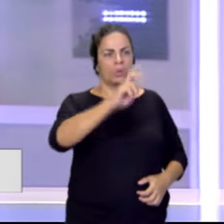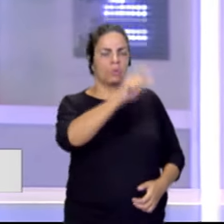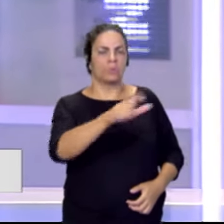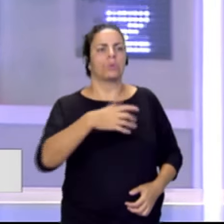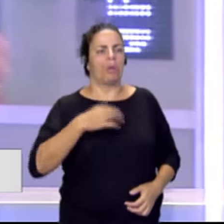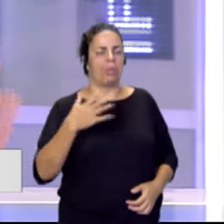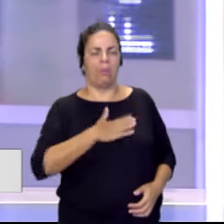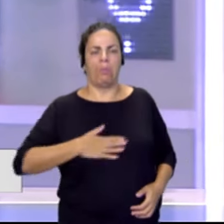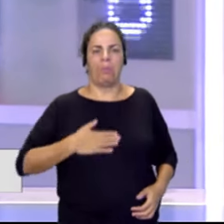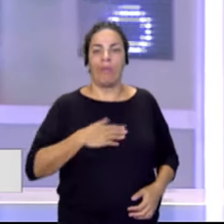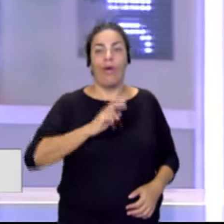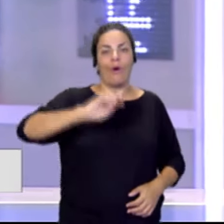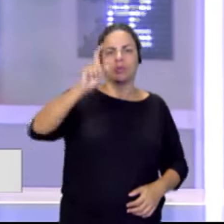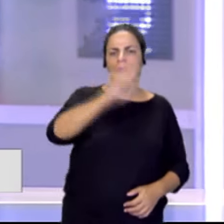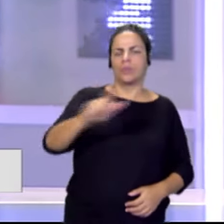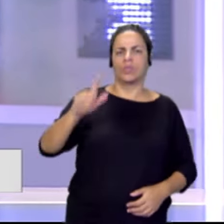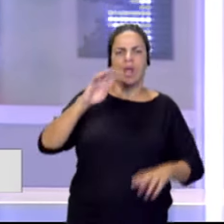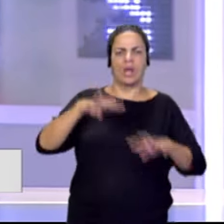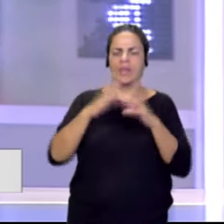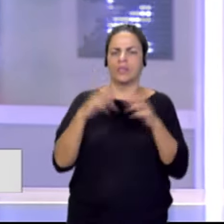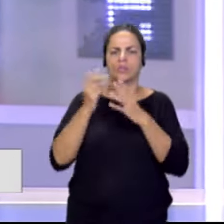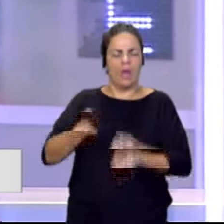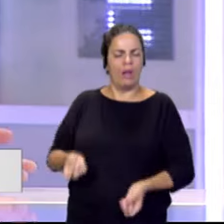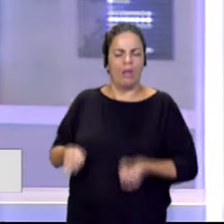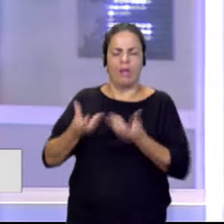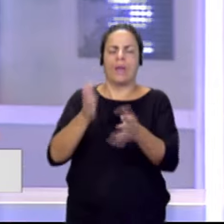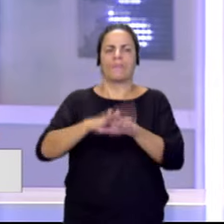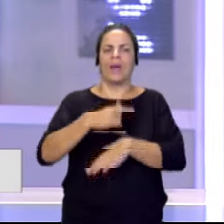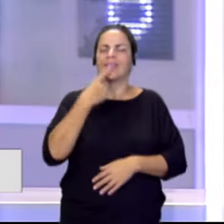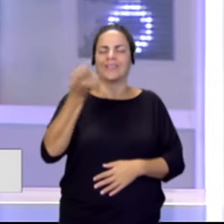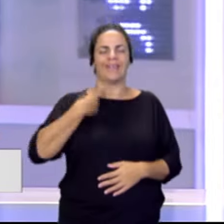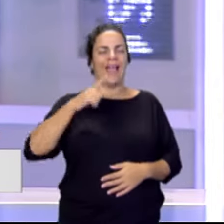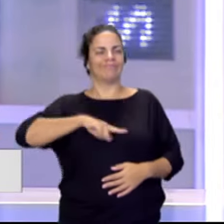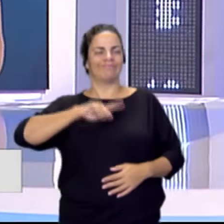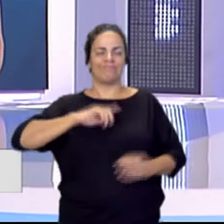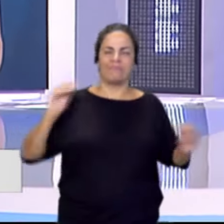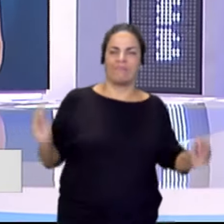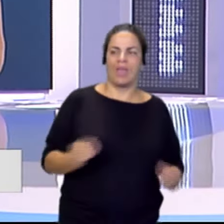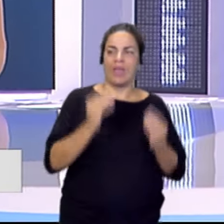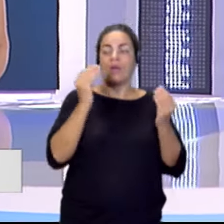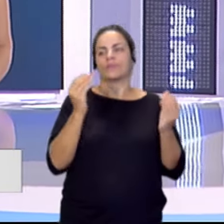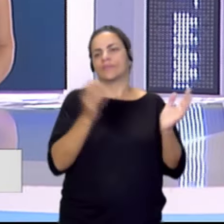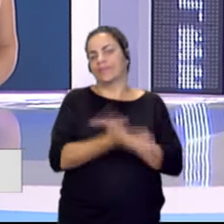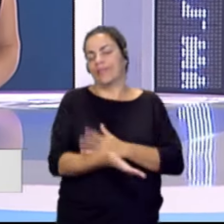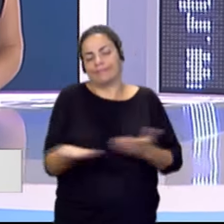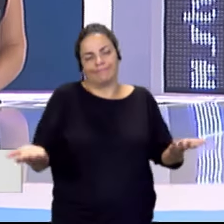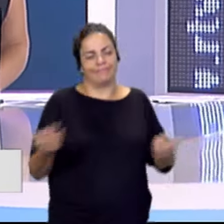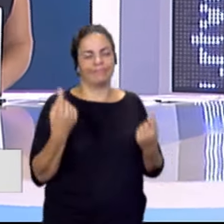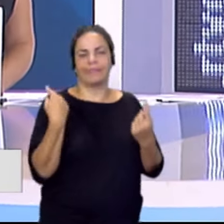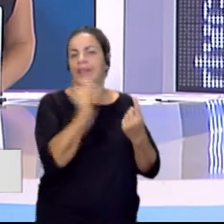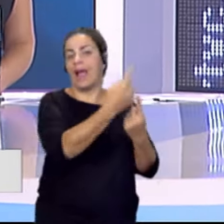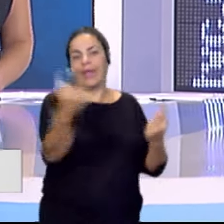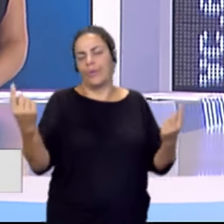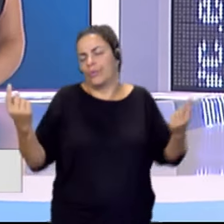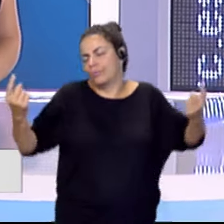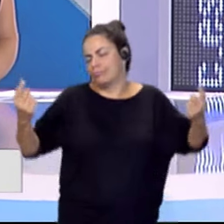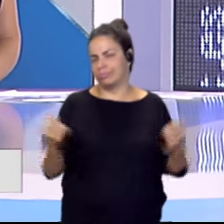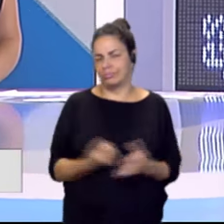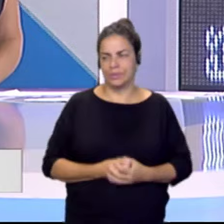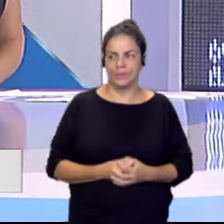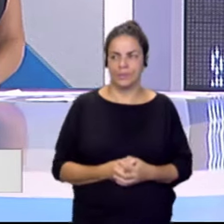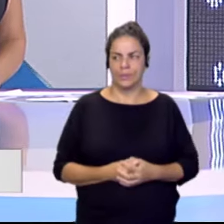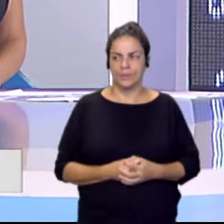redes sociales para expresar al mundo que se siente mucho mejor. Es decir, es que una vez que abre esa espita, por ahí se cuela un montón de cosas. Vamos a ver